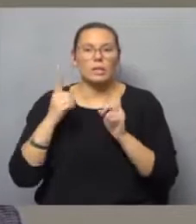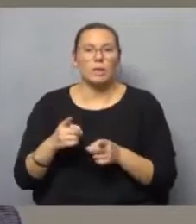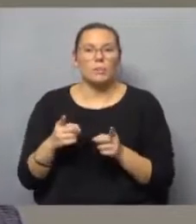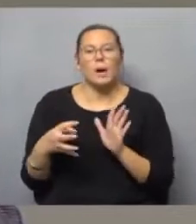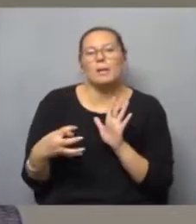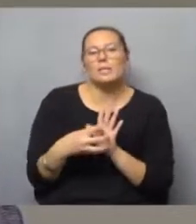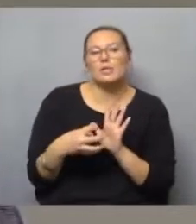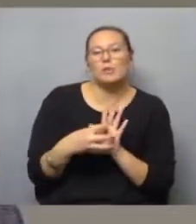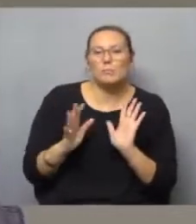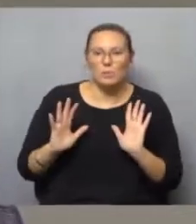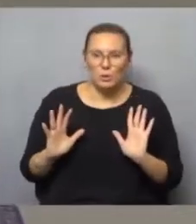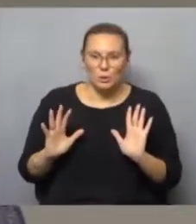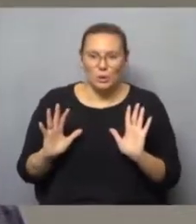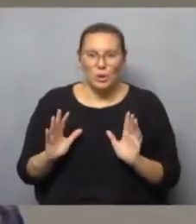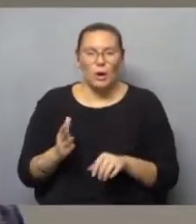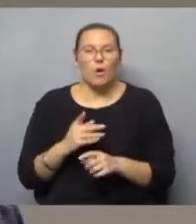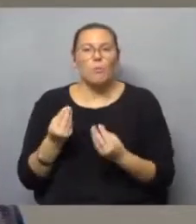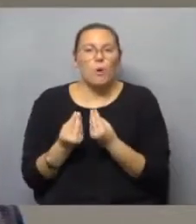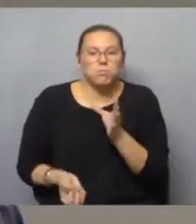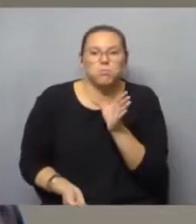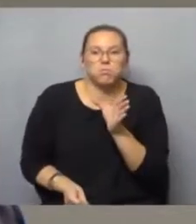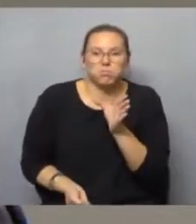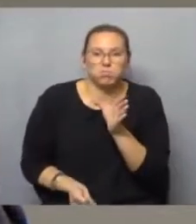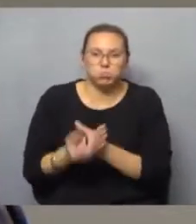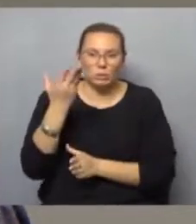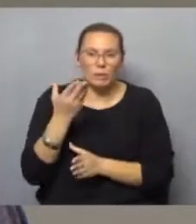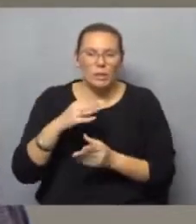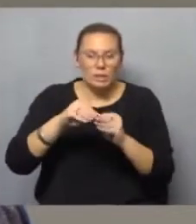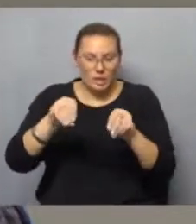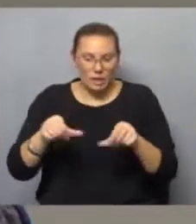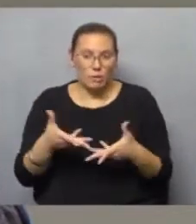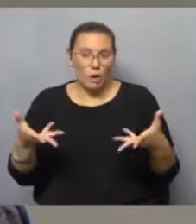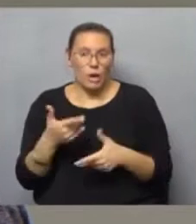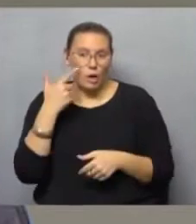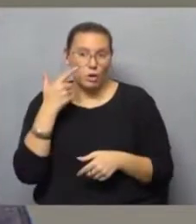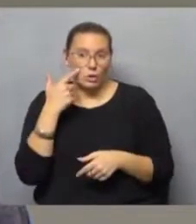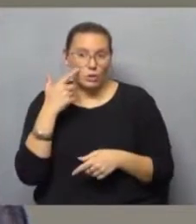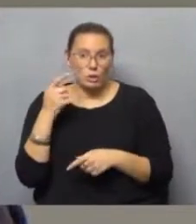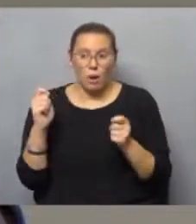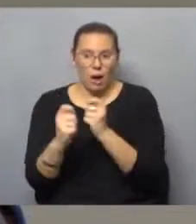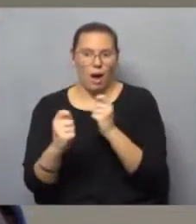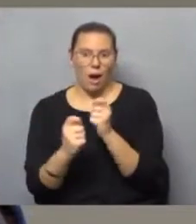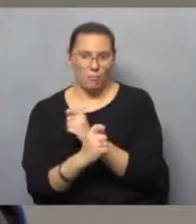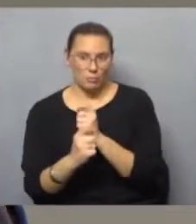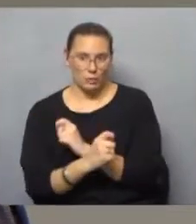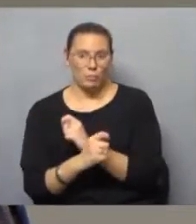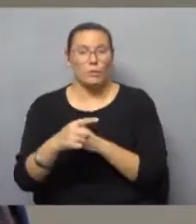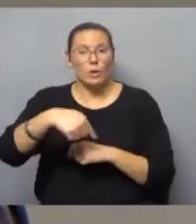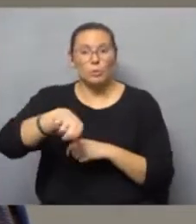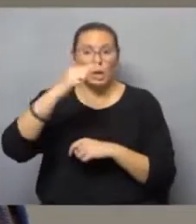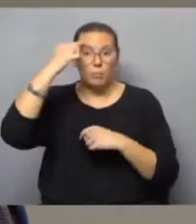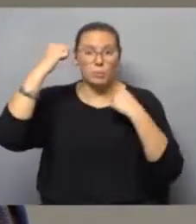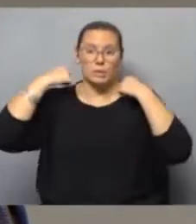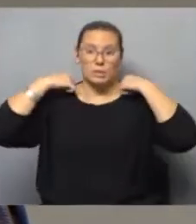señales de lo que fue la formación en definitiva del terreno que hoy conocemos y que está en permanente cambio. Si ustedes piensan